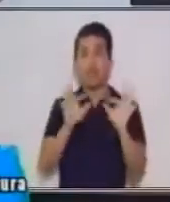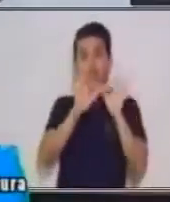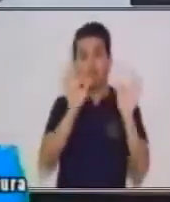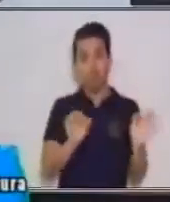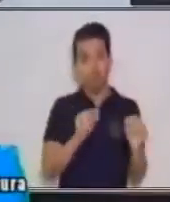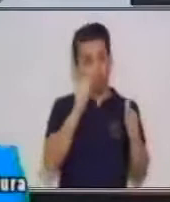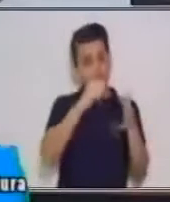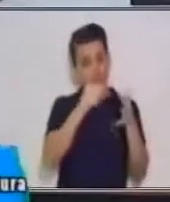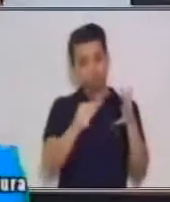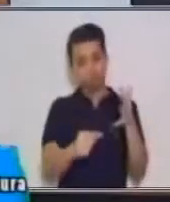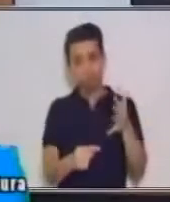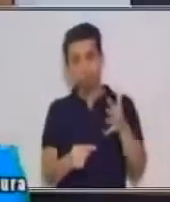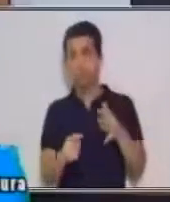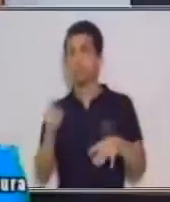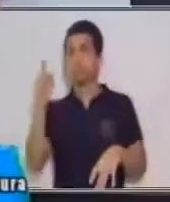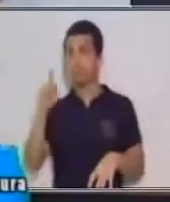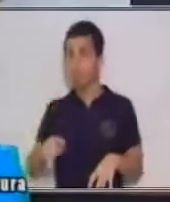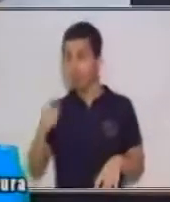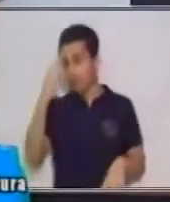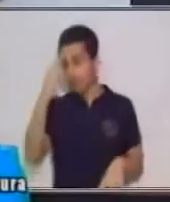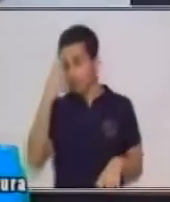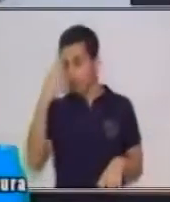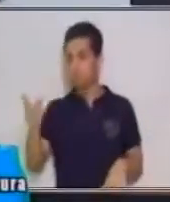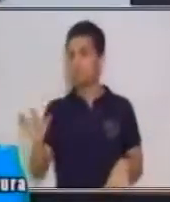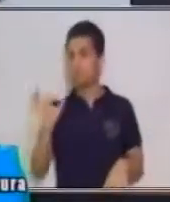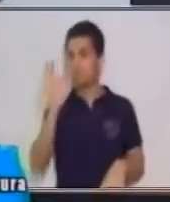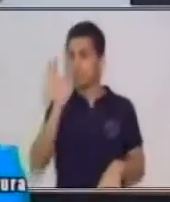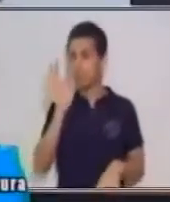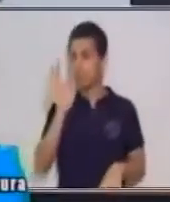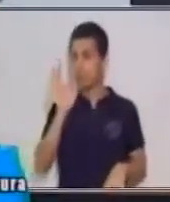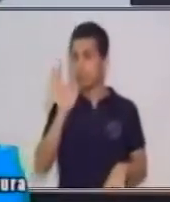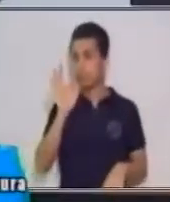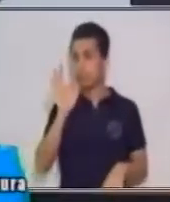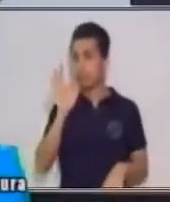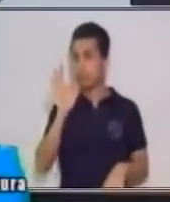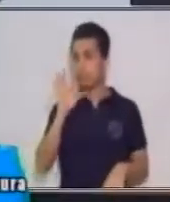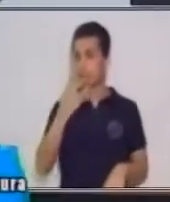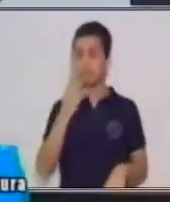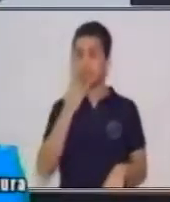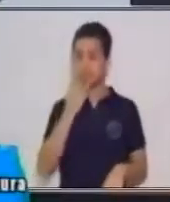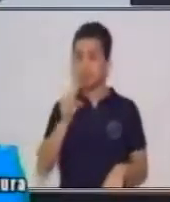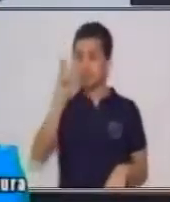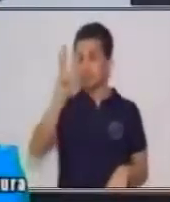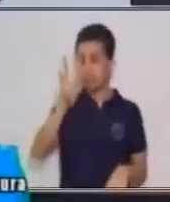realicemos, tenemos que tener en mente 3 momentos de la lectura.